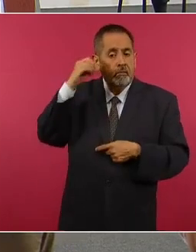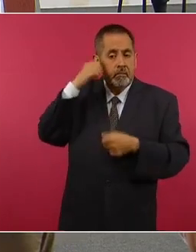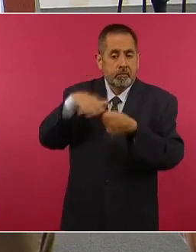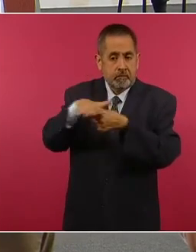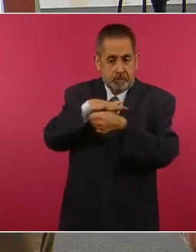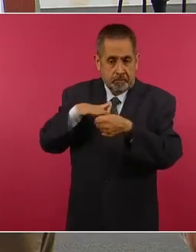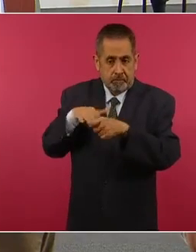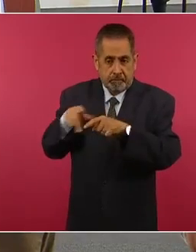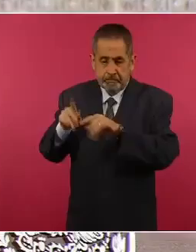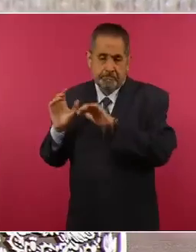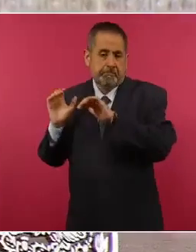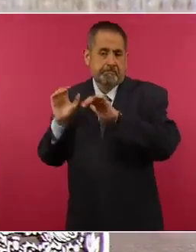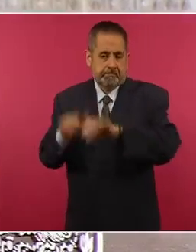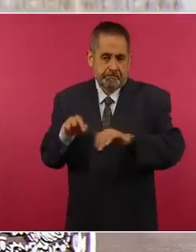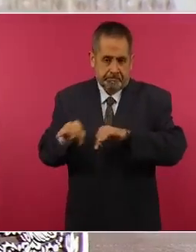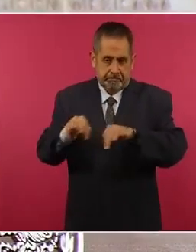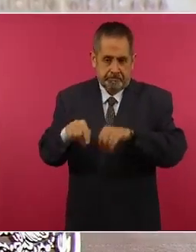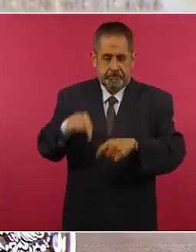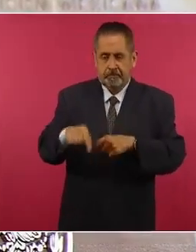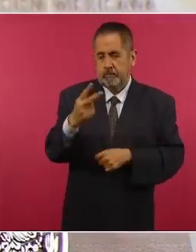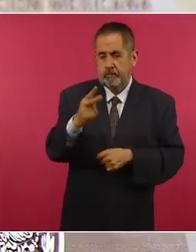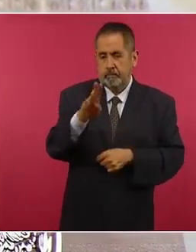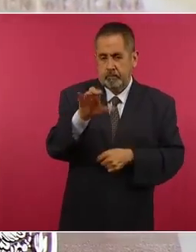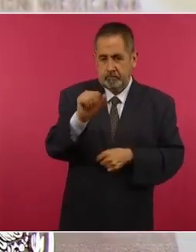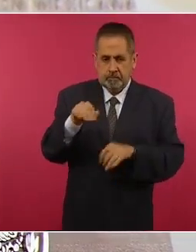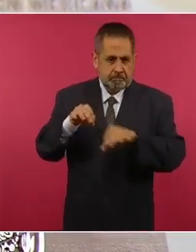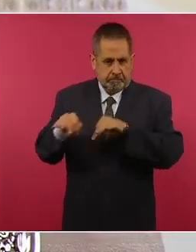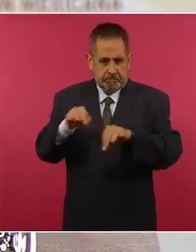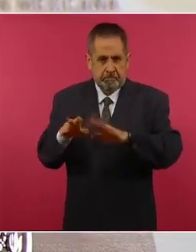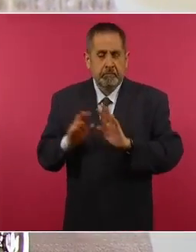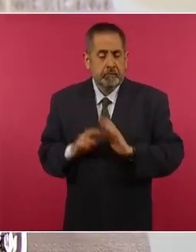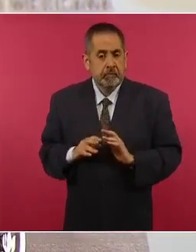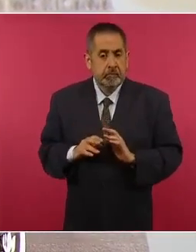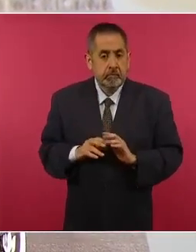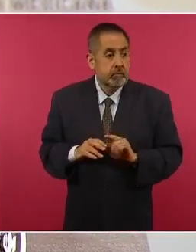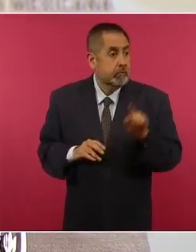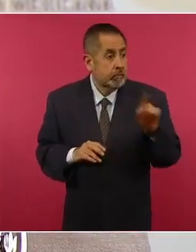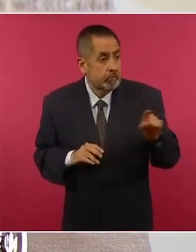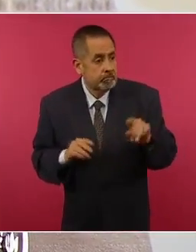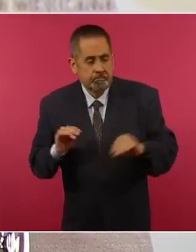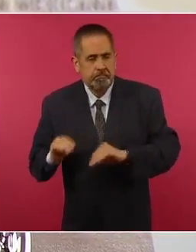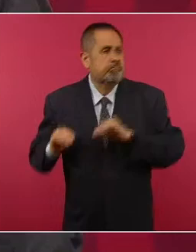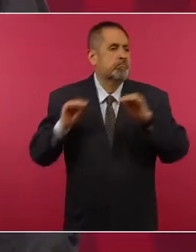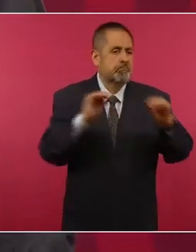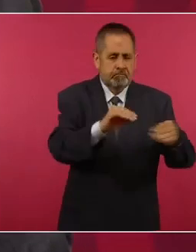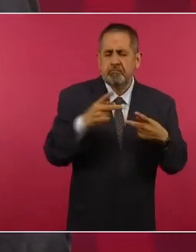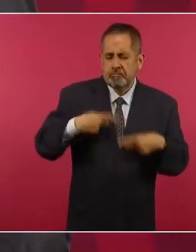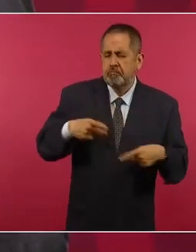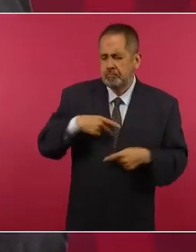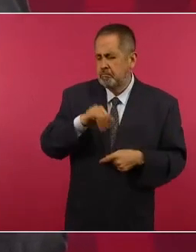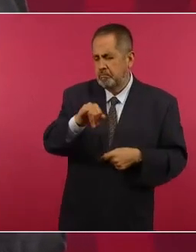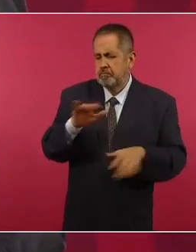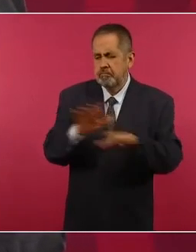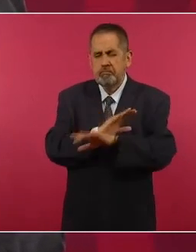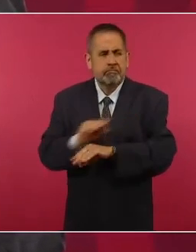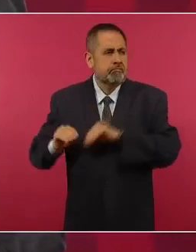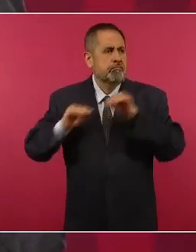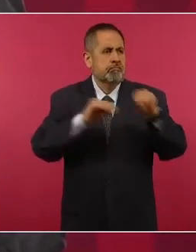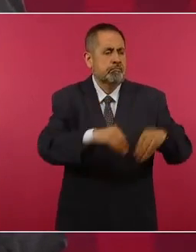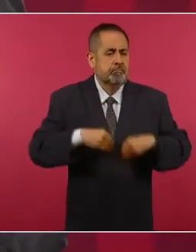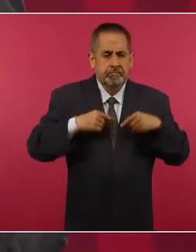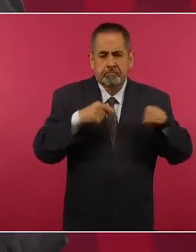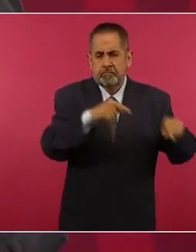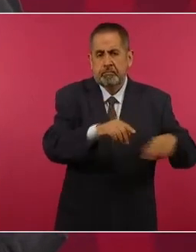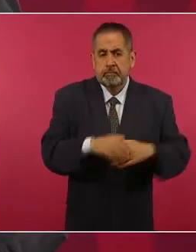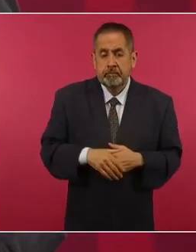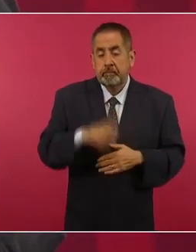a Dos Bocas. La gente va a buscar el empleo. También en todo